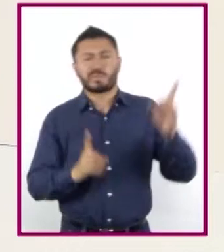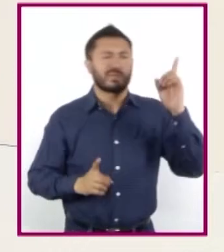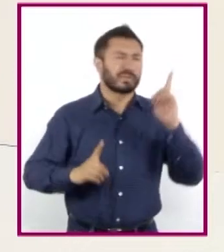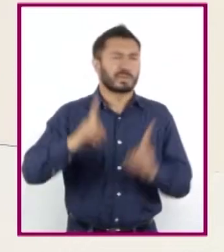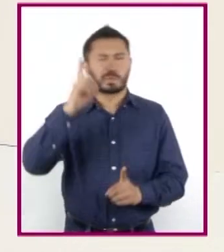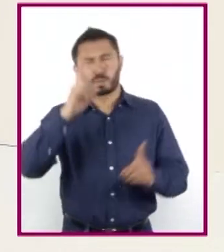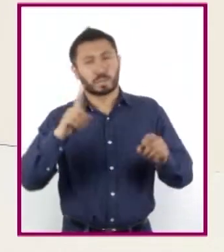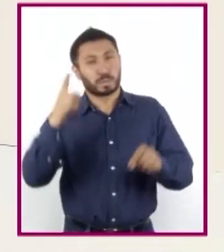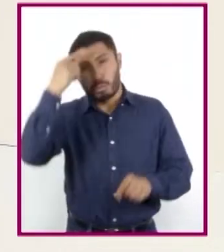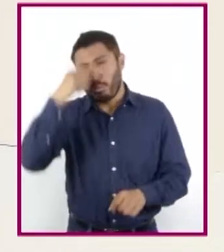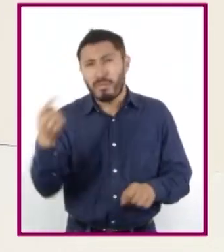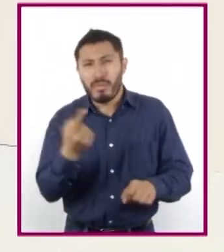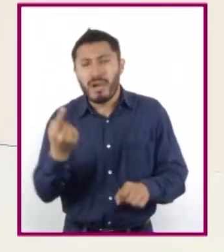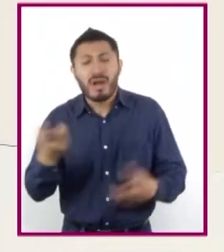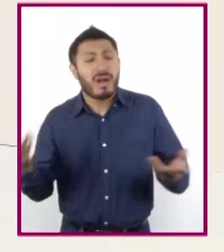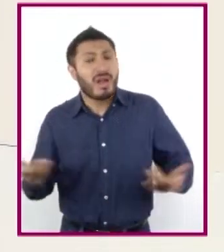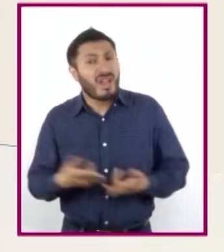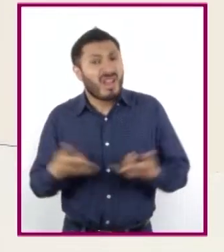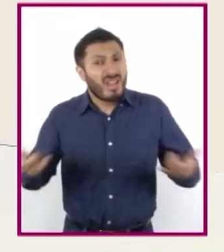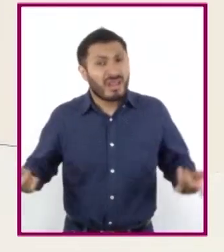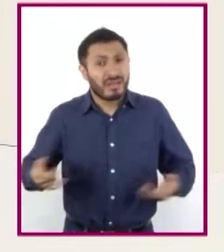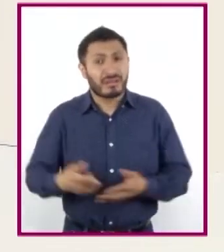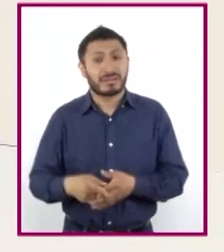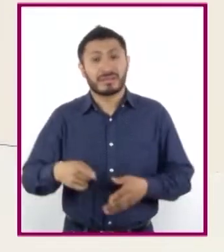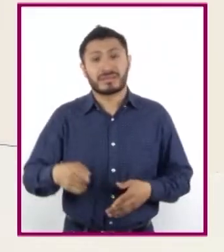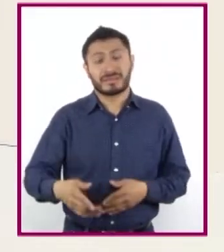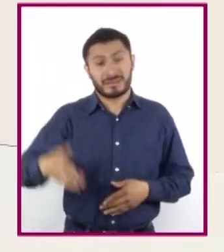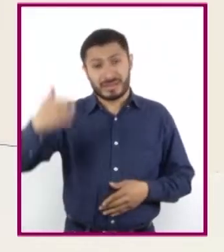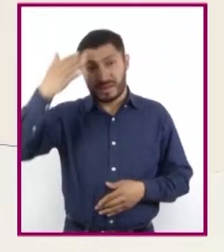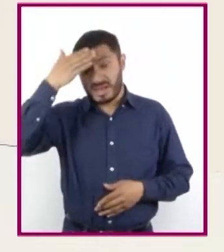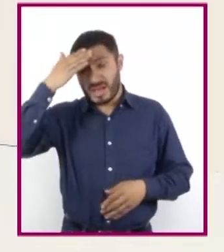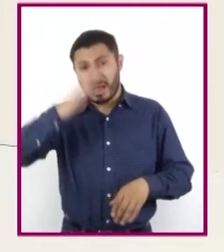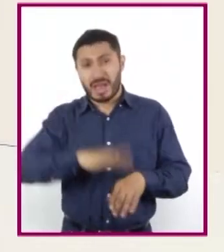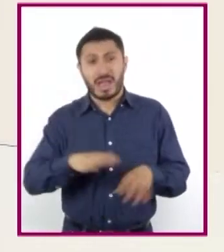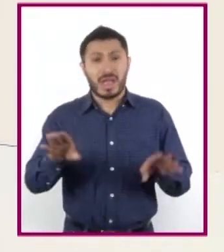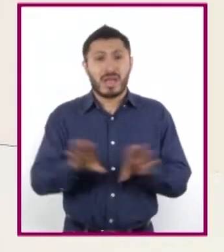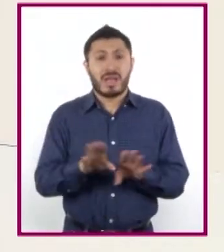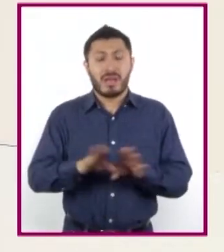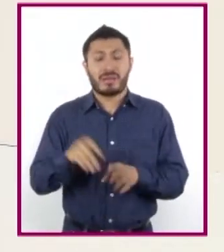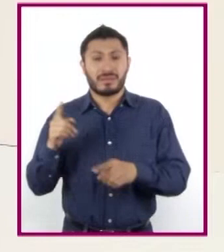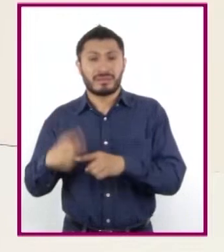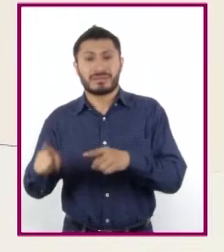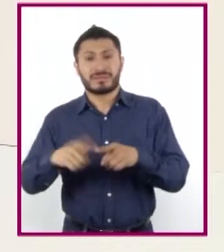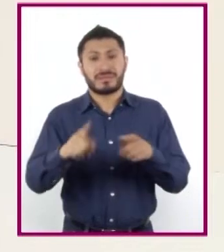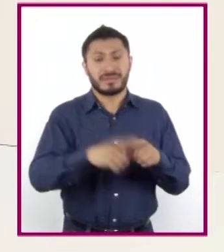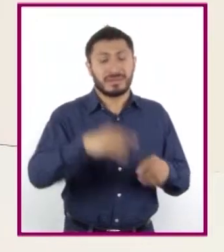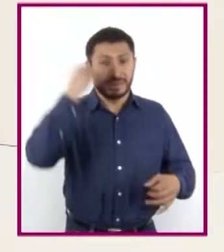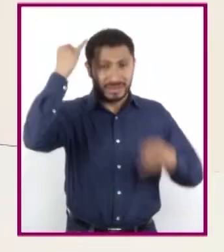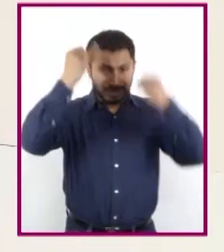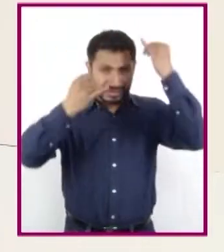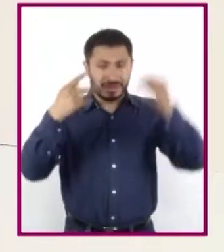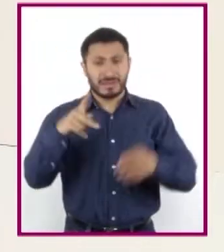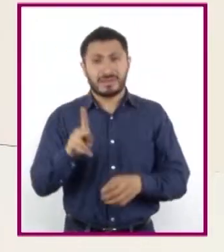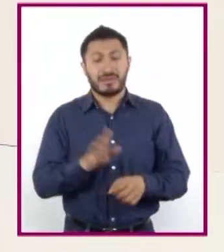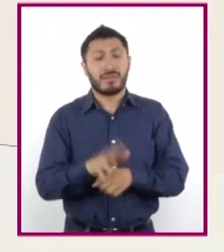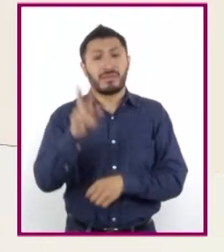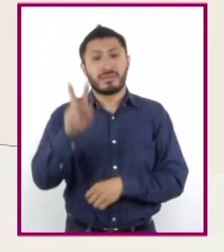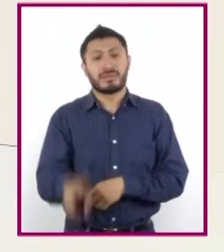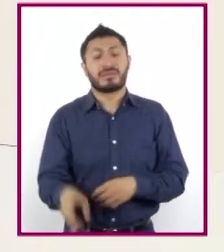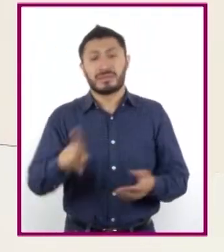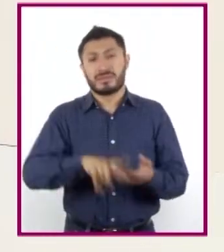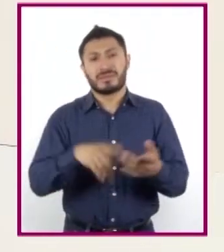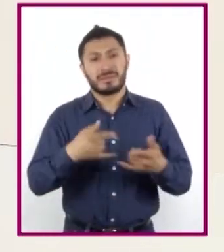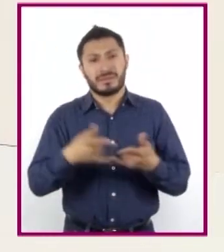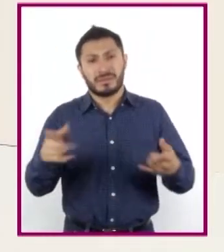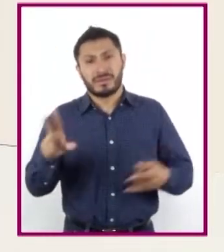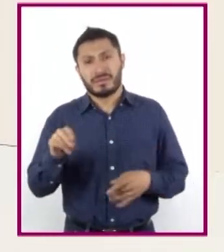qué sirve la historia? Y por su mente han pasado ideas diversas, pero en realidad la historia no